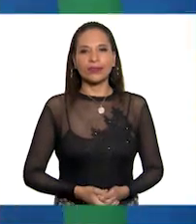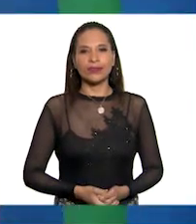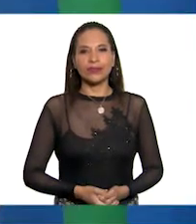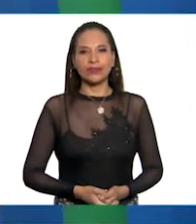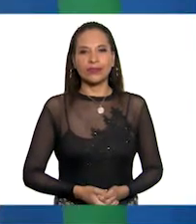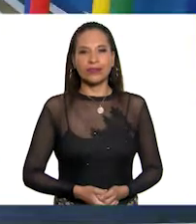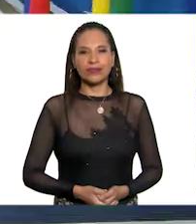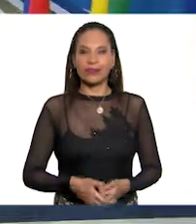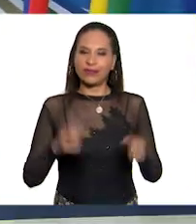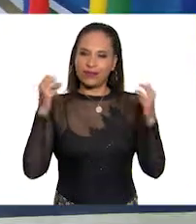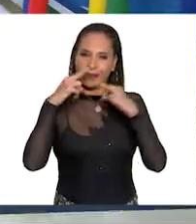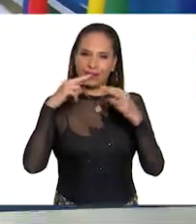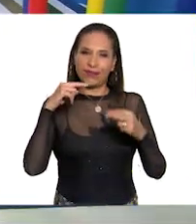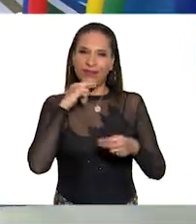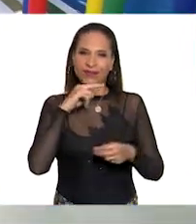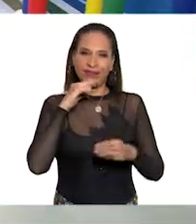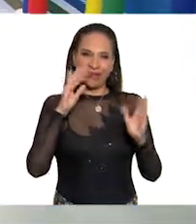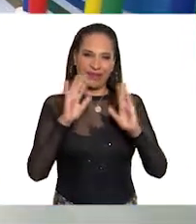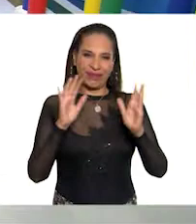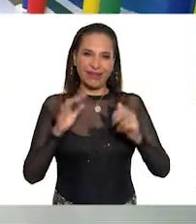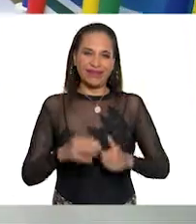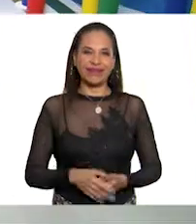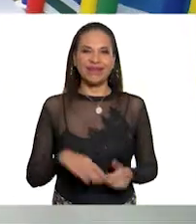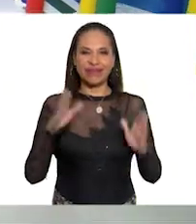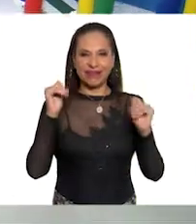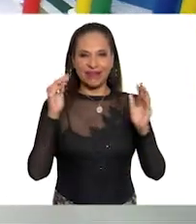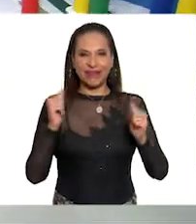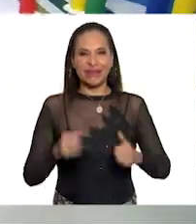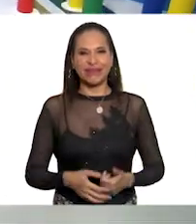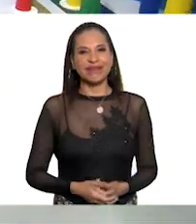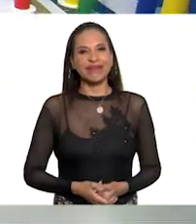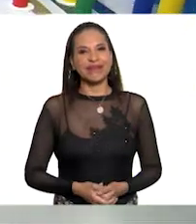aprendeencasa.sep.gov.mx. ¡Nos vemos! ¡Adiós!